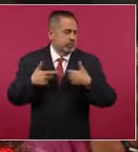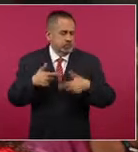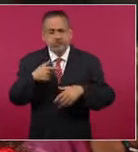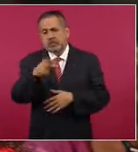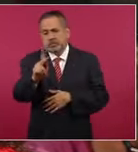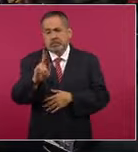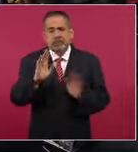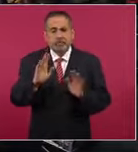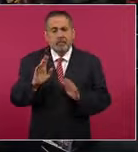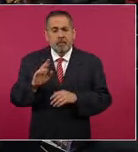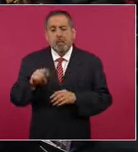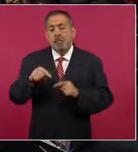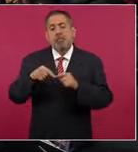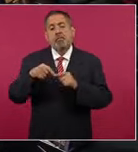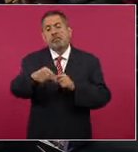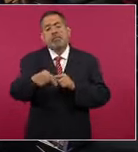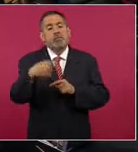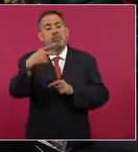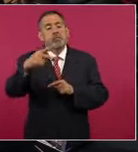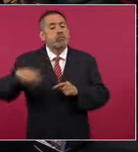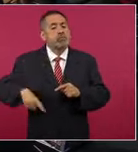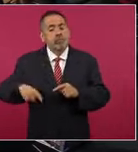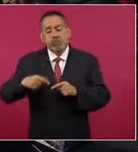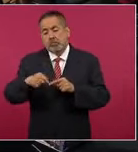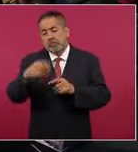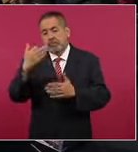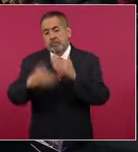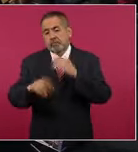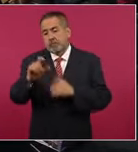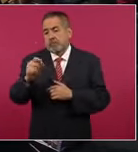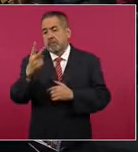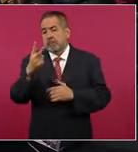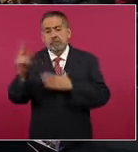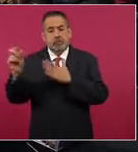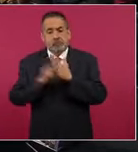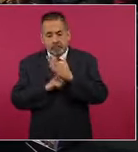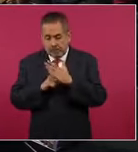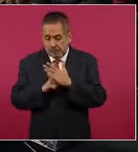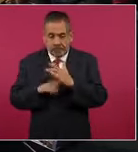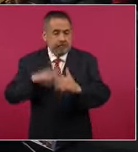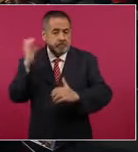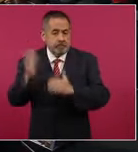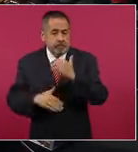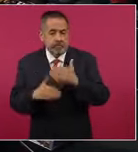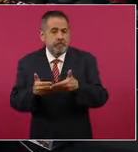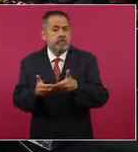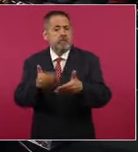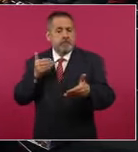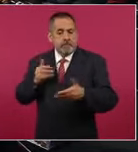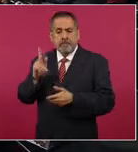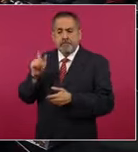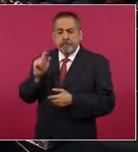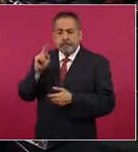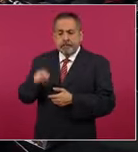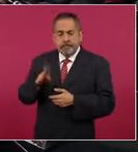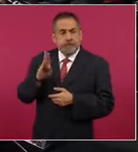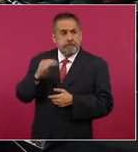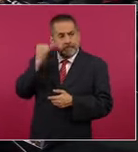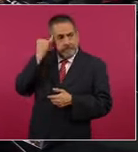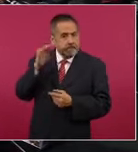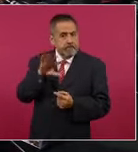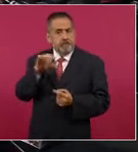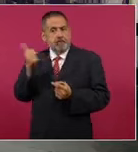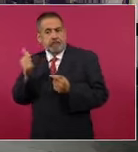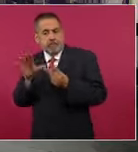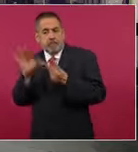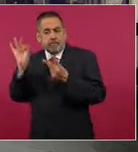ya le restan 22 meses. Entonces, preguntarle si tiene un plan B para estos 22 meses y que por fin este sueño